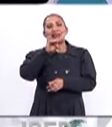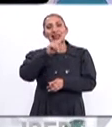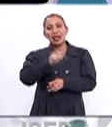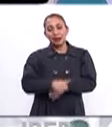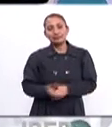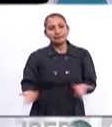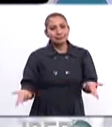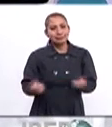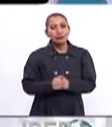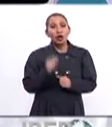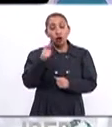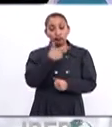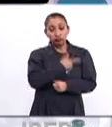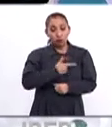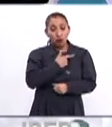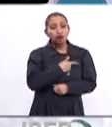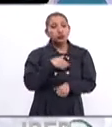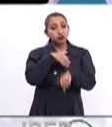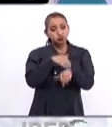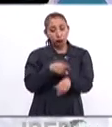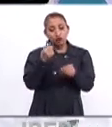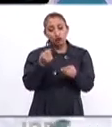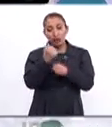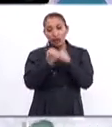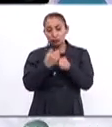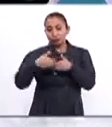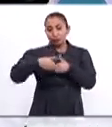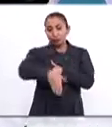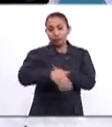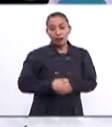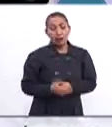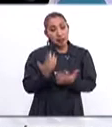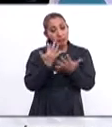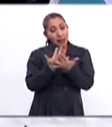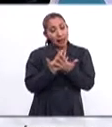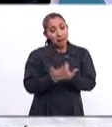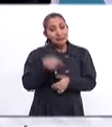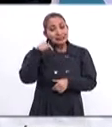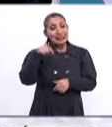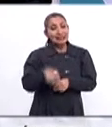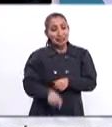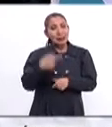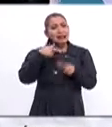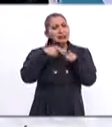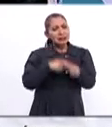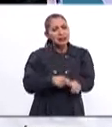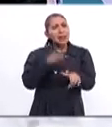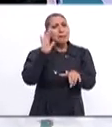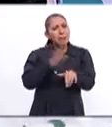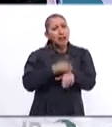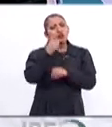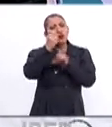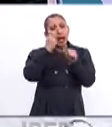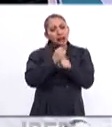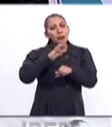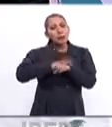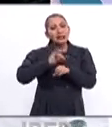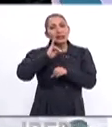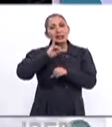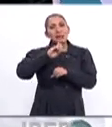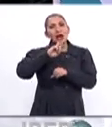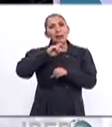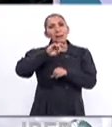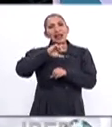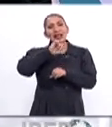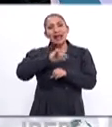supuesto, con el gusto de cumplir muchos años más. Así es, los esperamos aquí para seguir otro año más de Iberoamérica